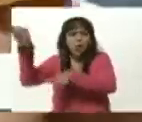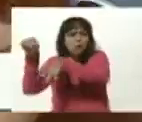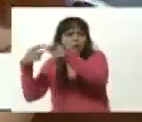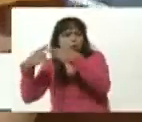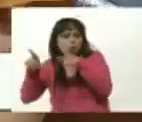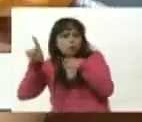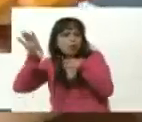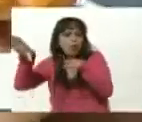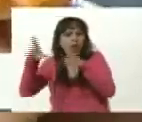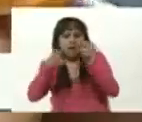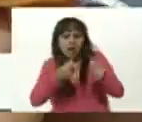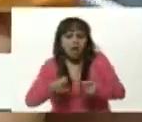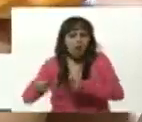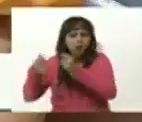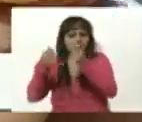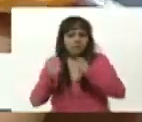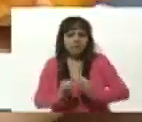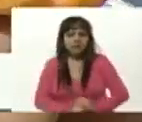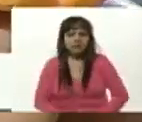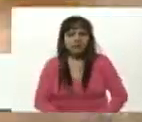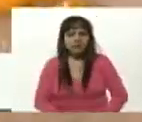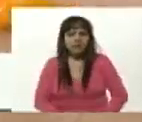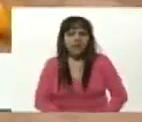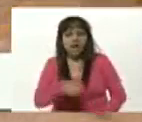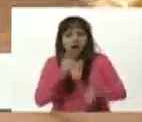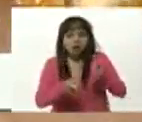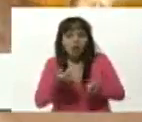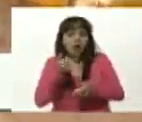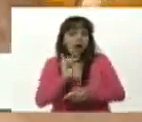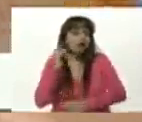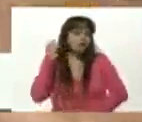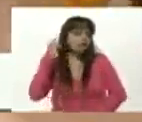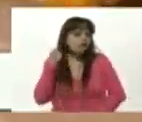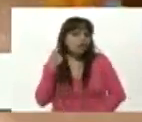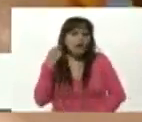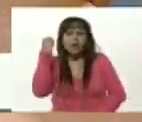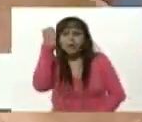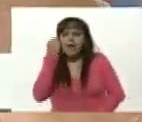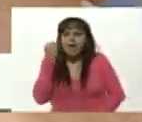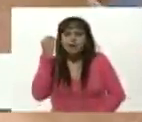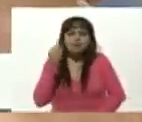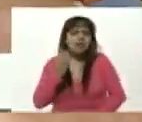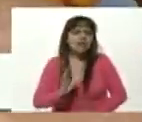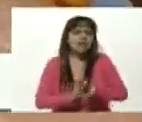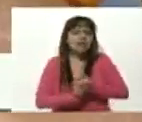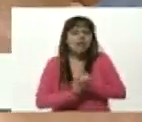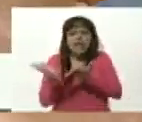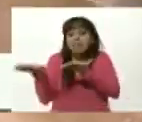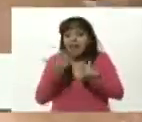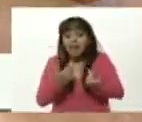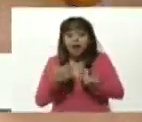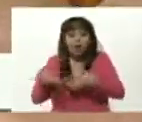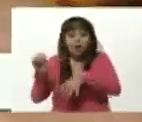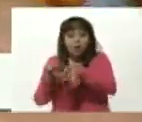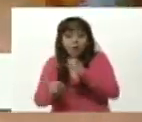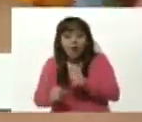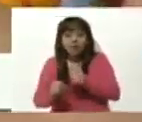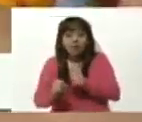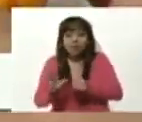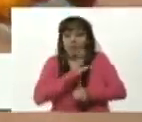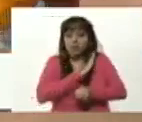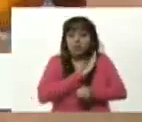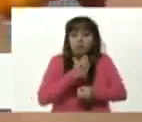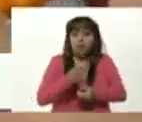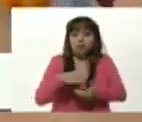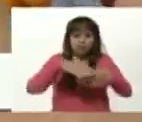y la economía de puertos. Todavía hay por ahí algún pelucón que solamente piensa en traer del exterior para su negocio de dólares